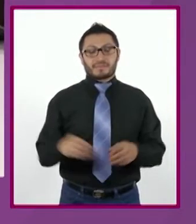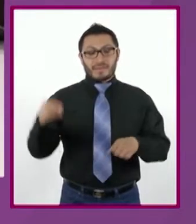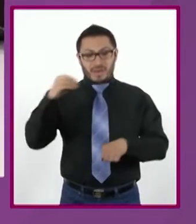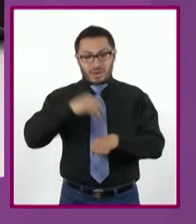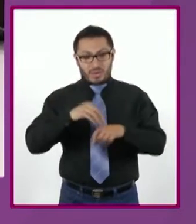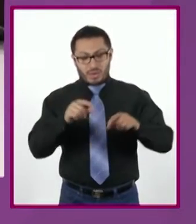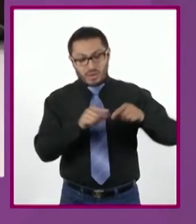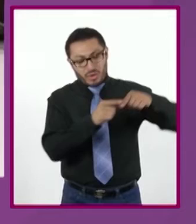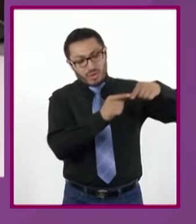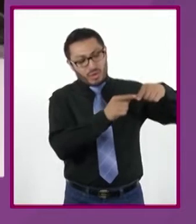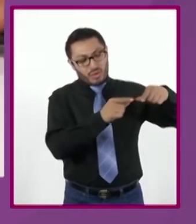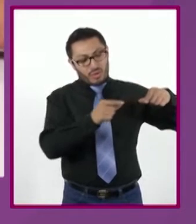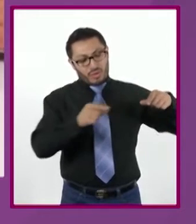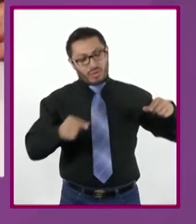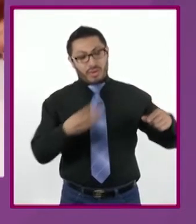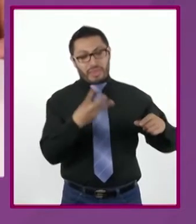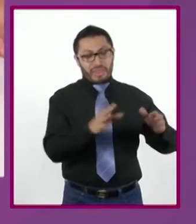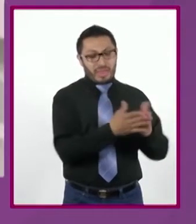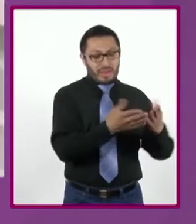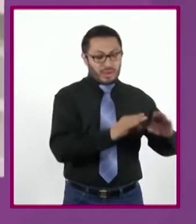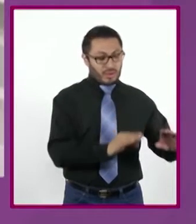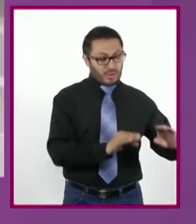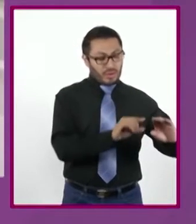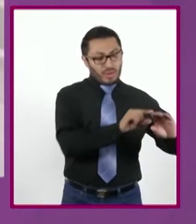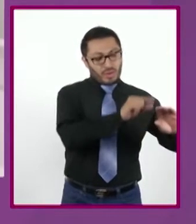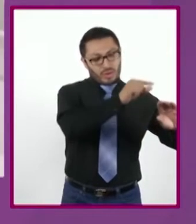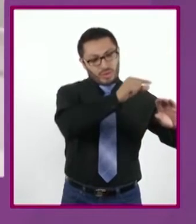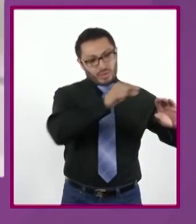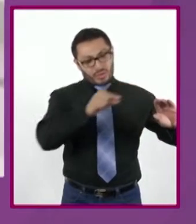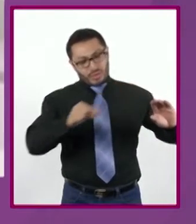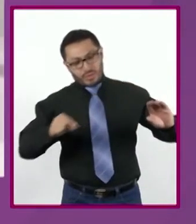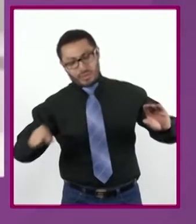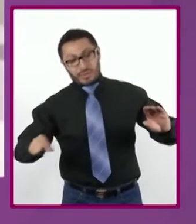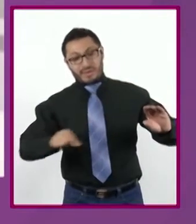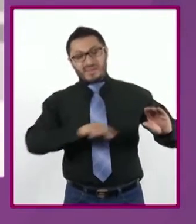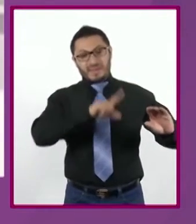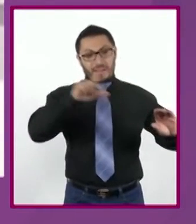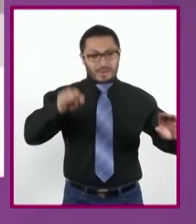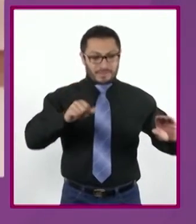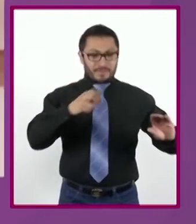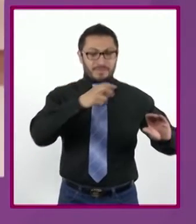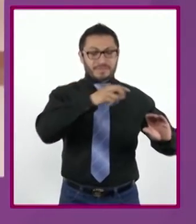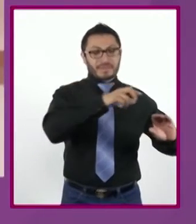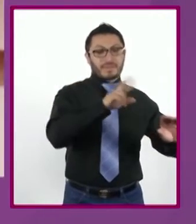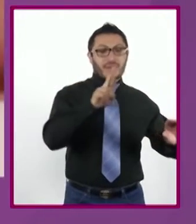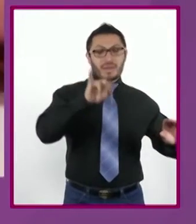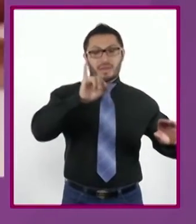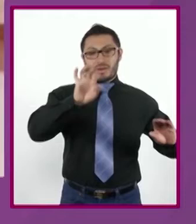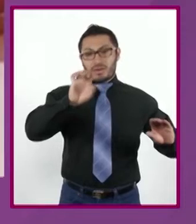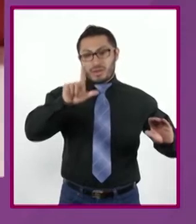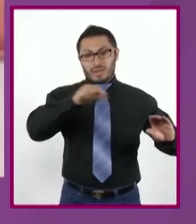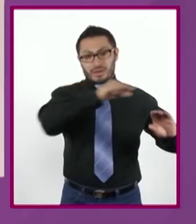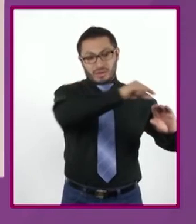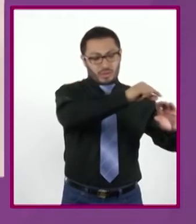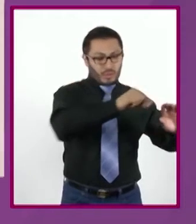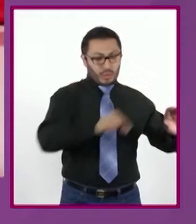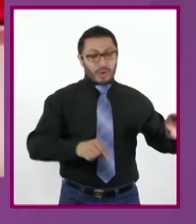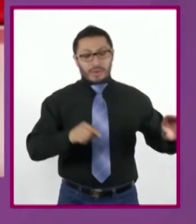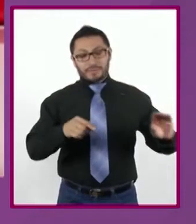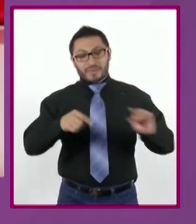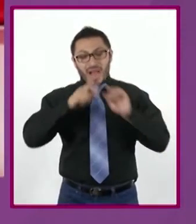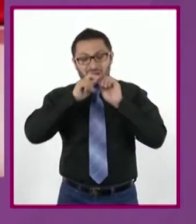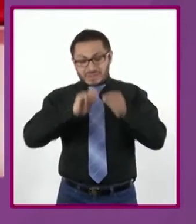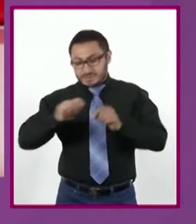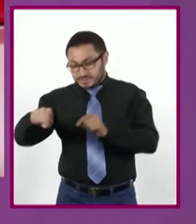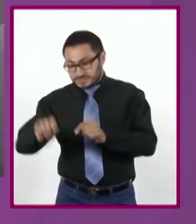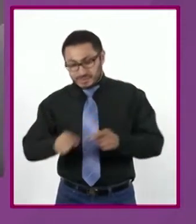el riel sobre tres libros para que esté inclinado. Siguiendo la trayectoria del recorrido del riel, haremos marcas sobre el piso a partir del